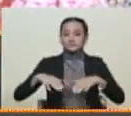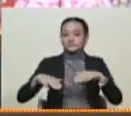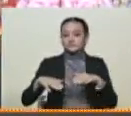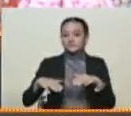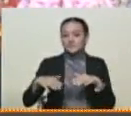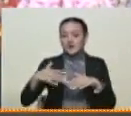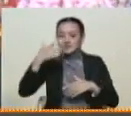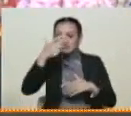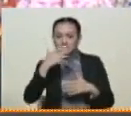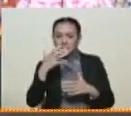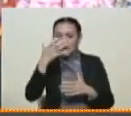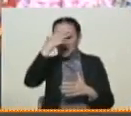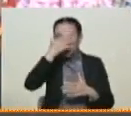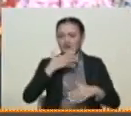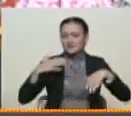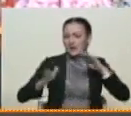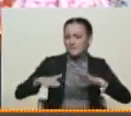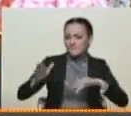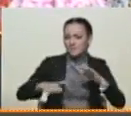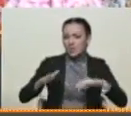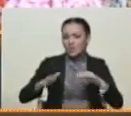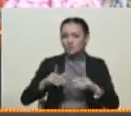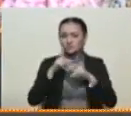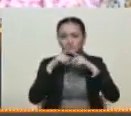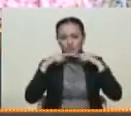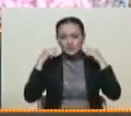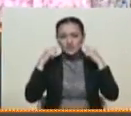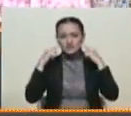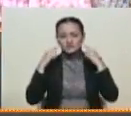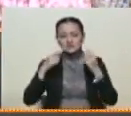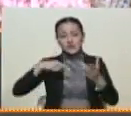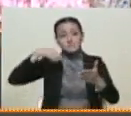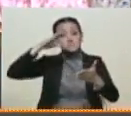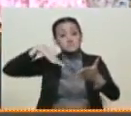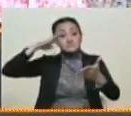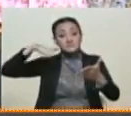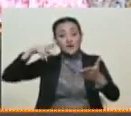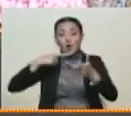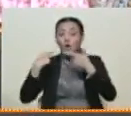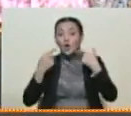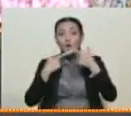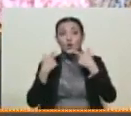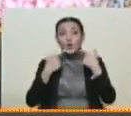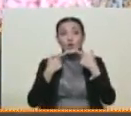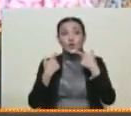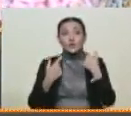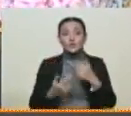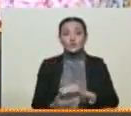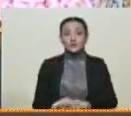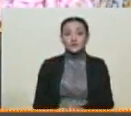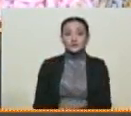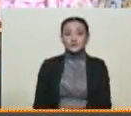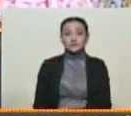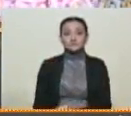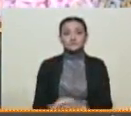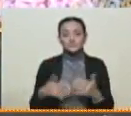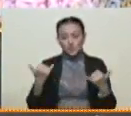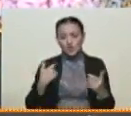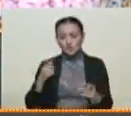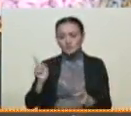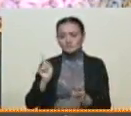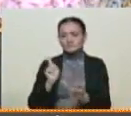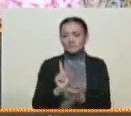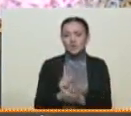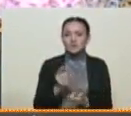una máscara, por un tambor, por una sonrisa, por un pincel, por un color. Y vine aquí, compañeras y compañeros,